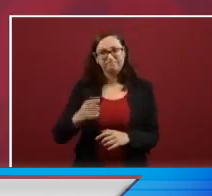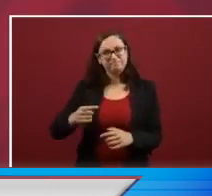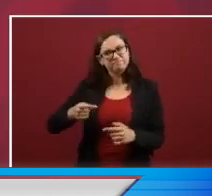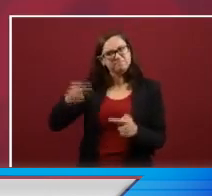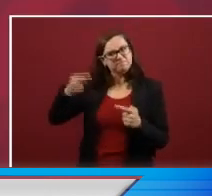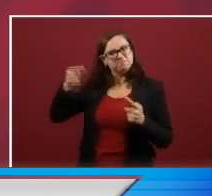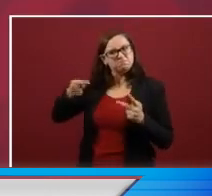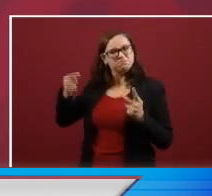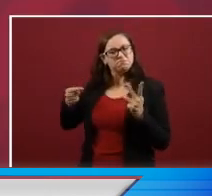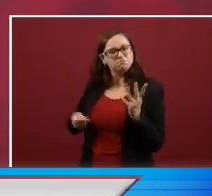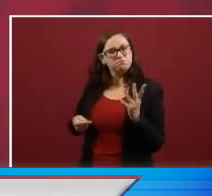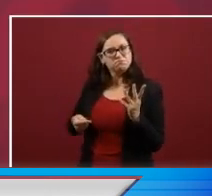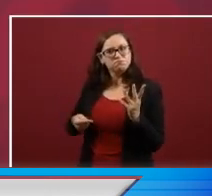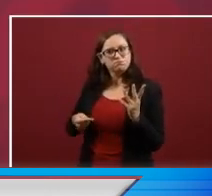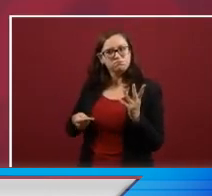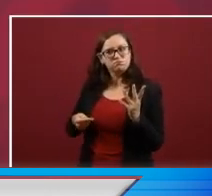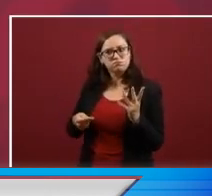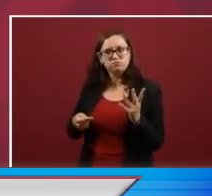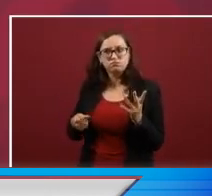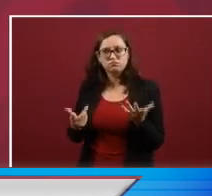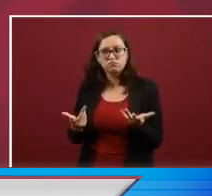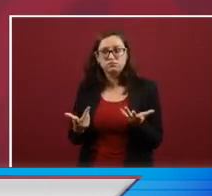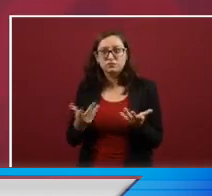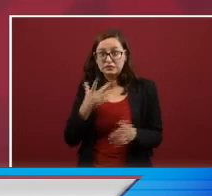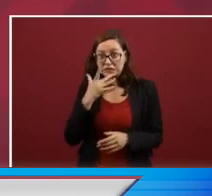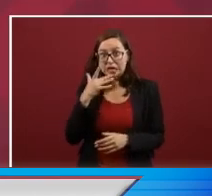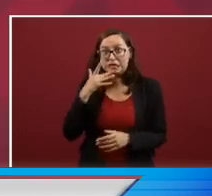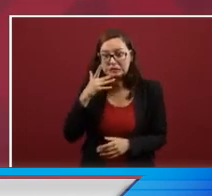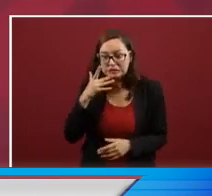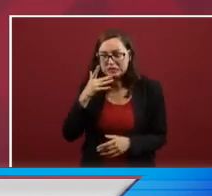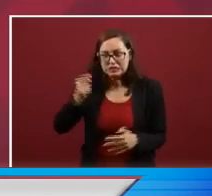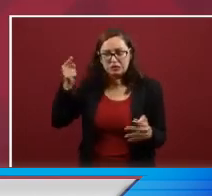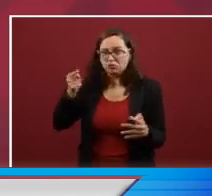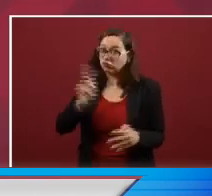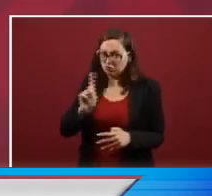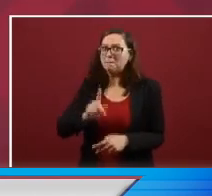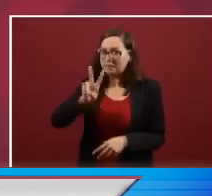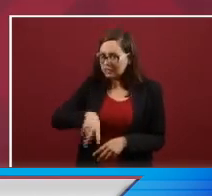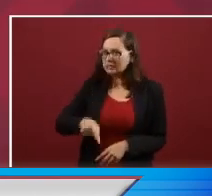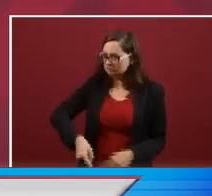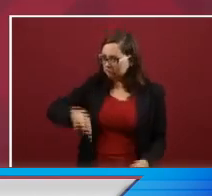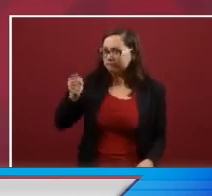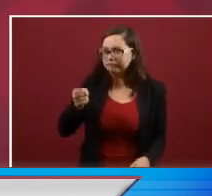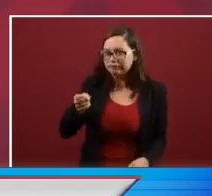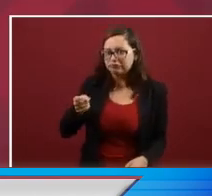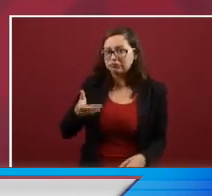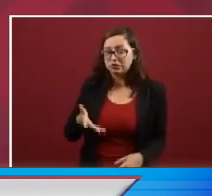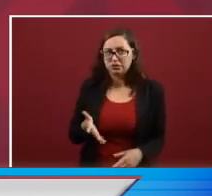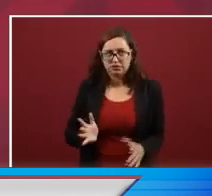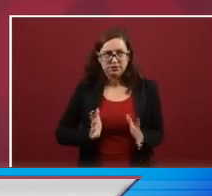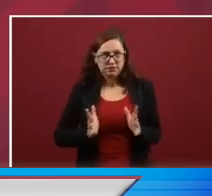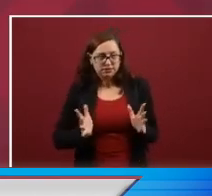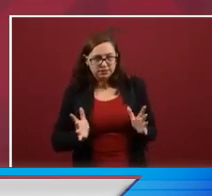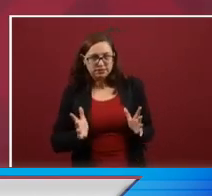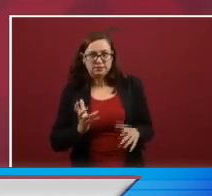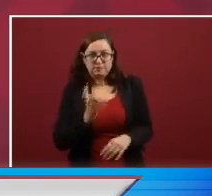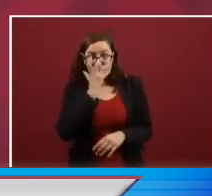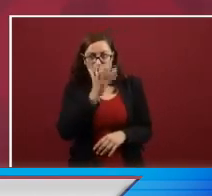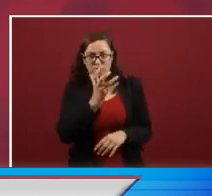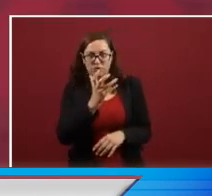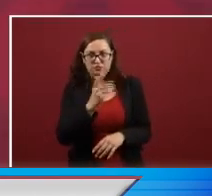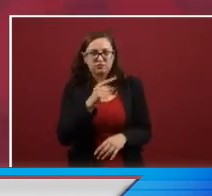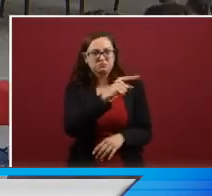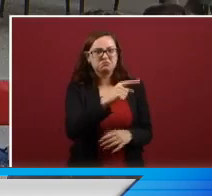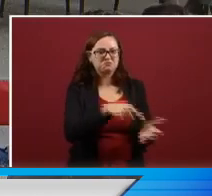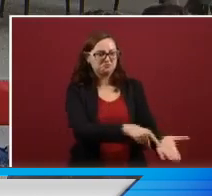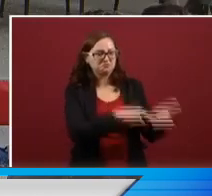México, Estados Unidos y Canadá. Las negociaciones estuvieron alrededor de que México fuese el tercer país seguro, lo cual no era factible para México. Se